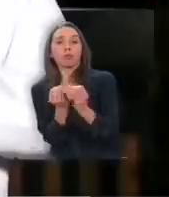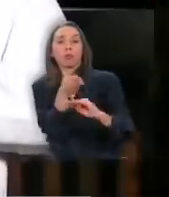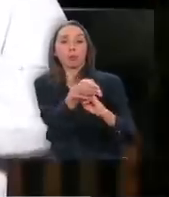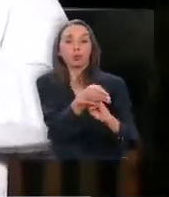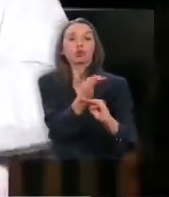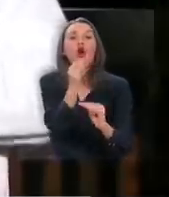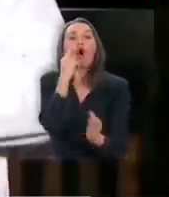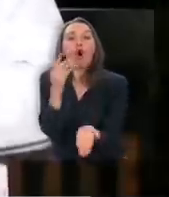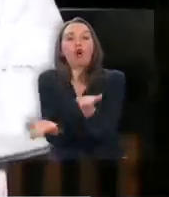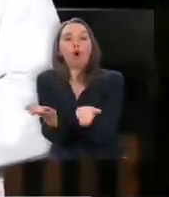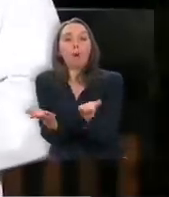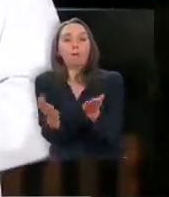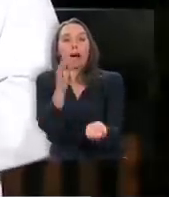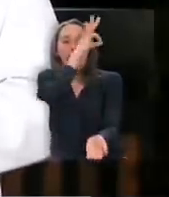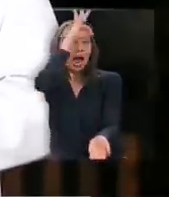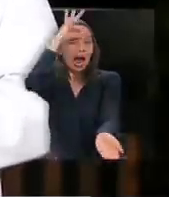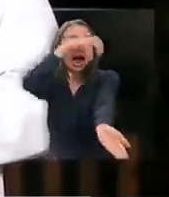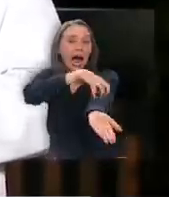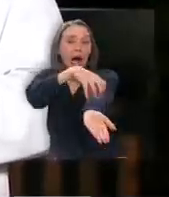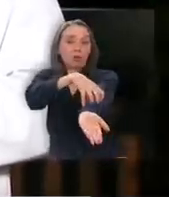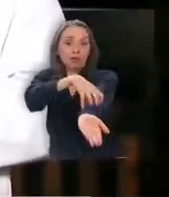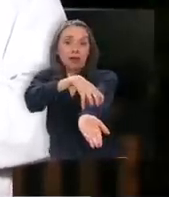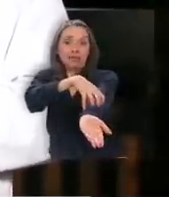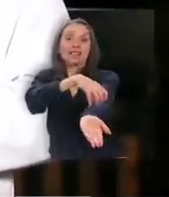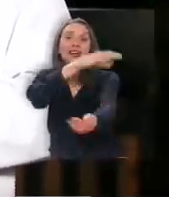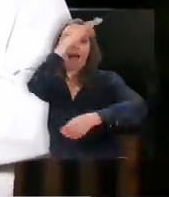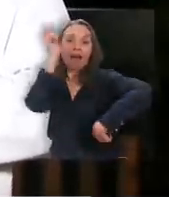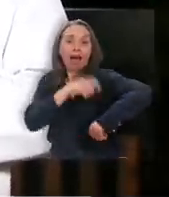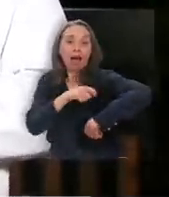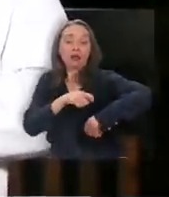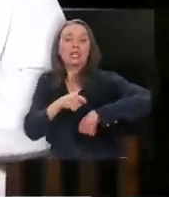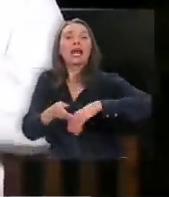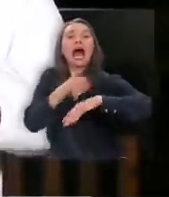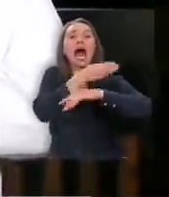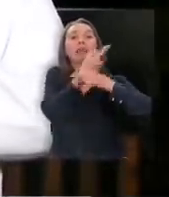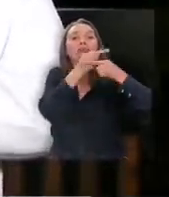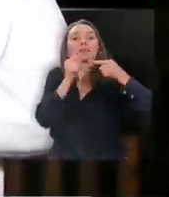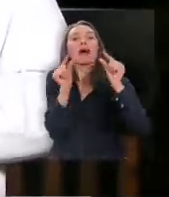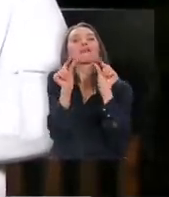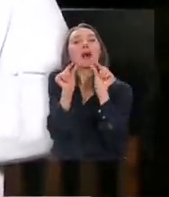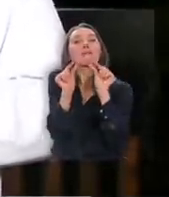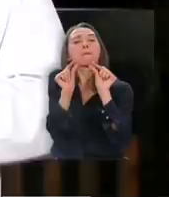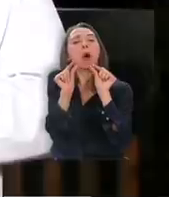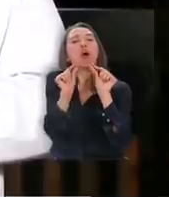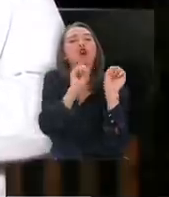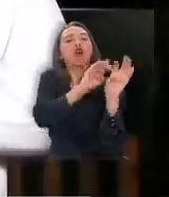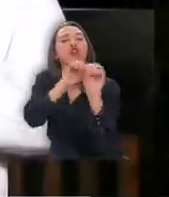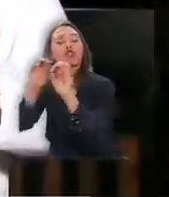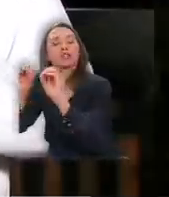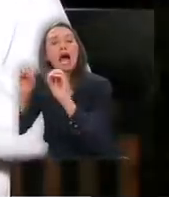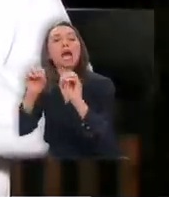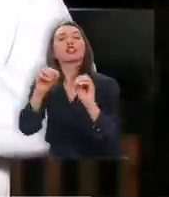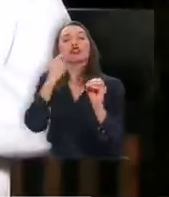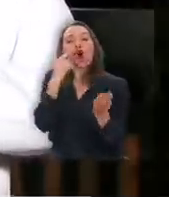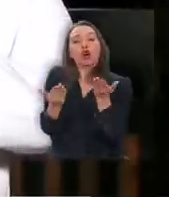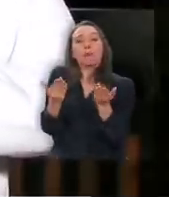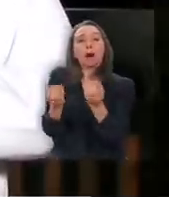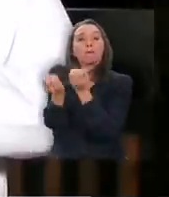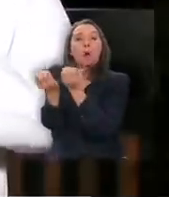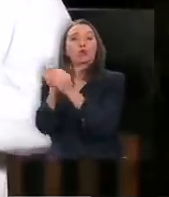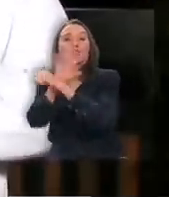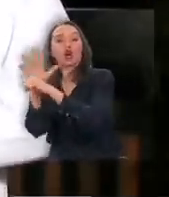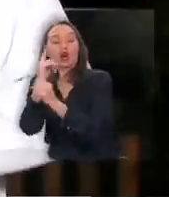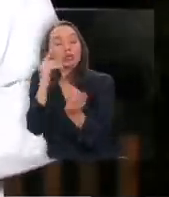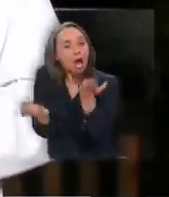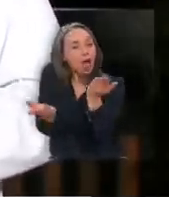Araucanía comparados con otros momentos epidemiológicos y poder ver cómo se comporta esto, lo que